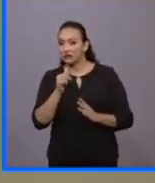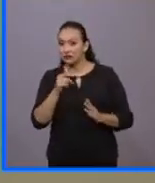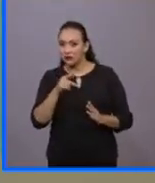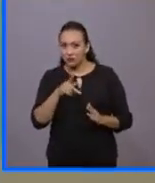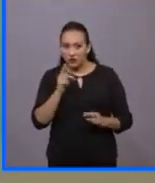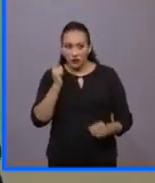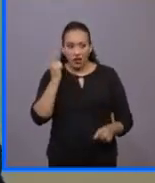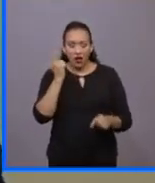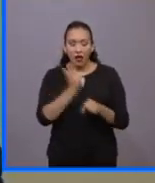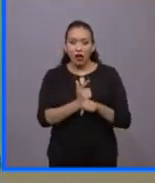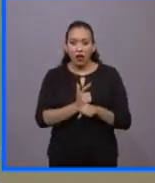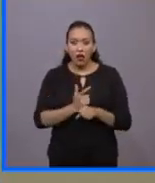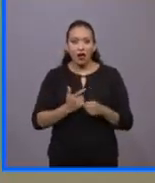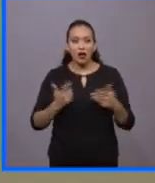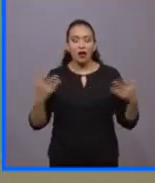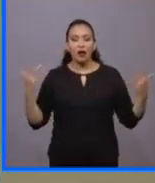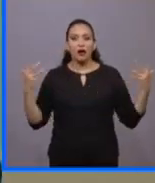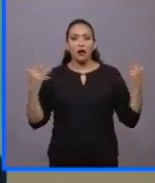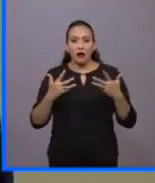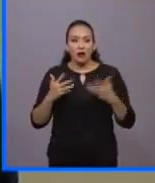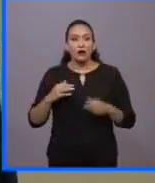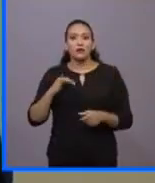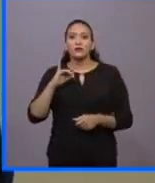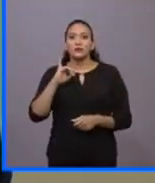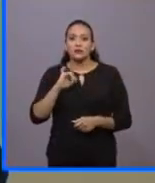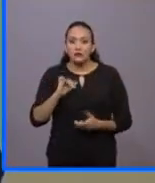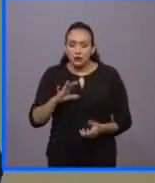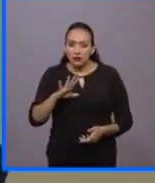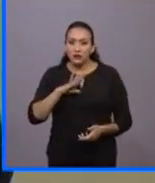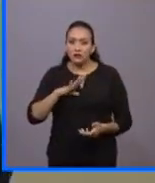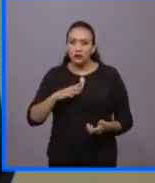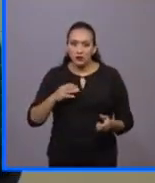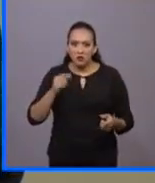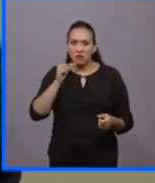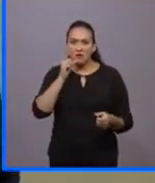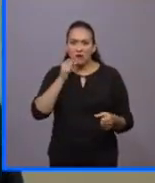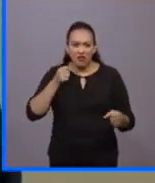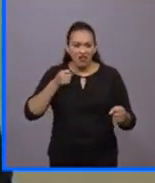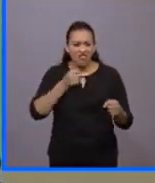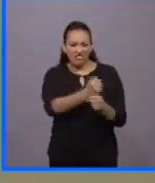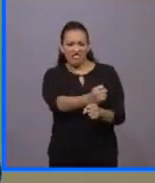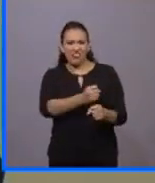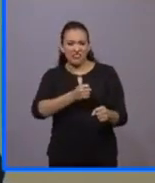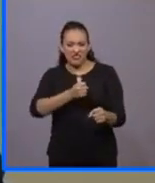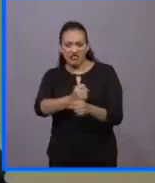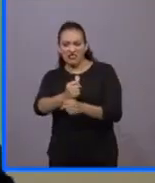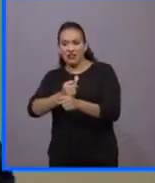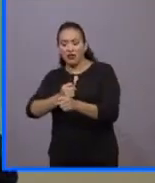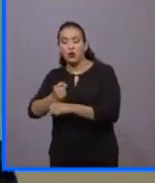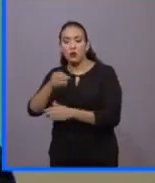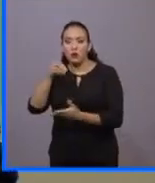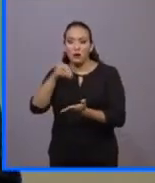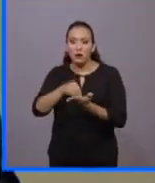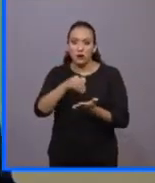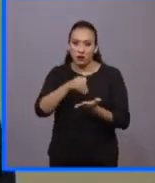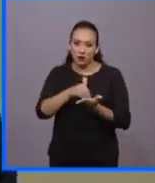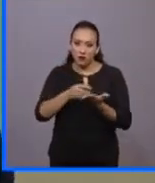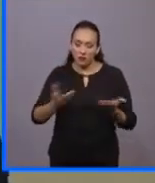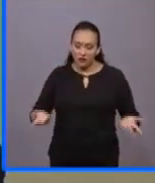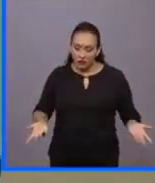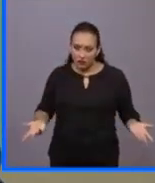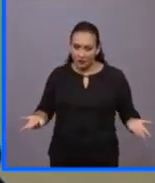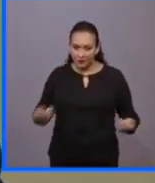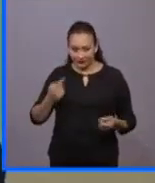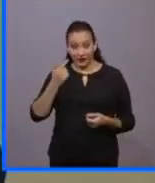agentes comete tortura, ya nos damos cuenta que no es así. Y sobre todo lo podemos ver en dos ámbitos. Por un lado,